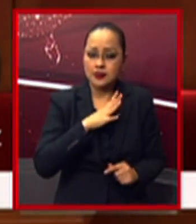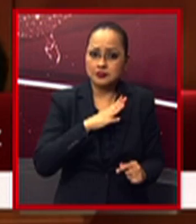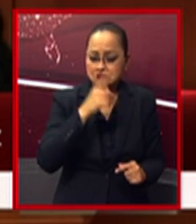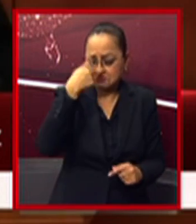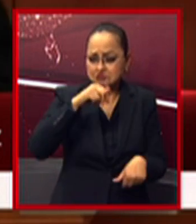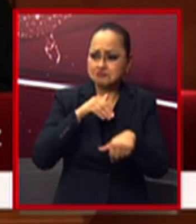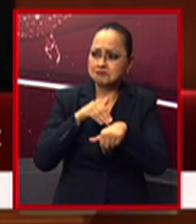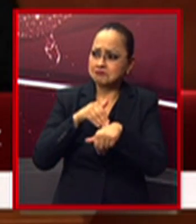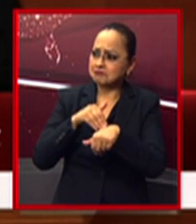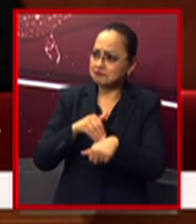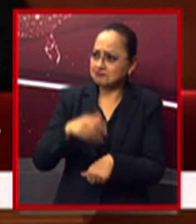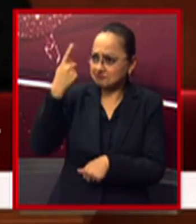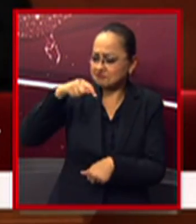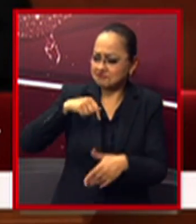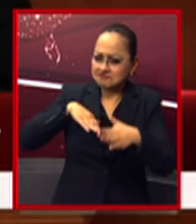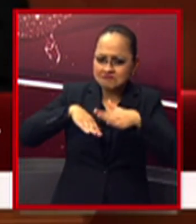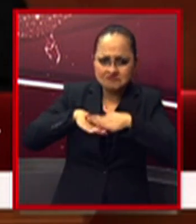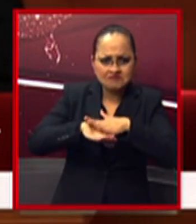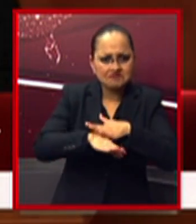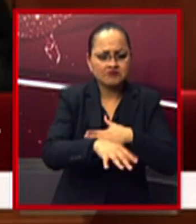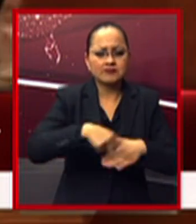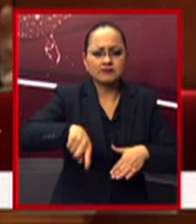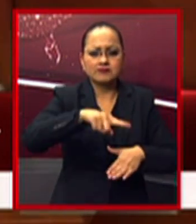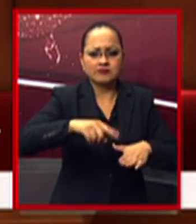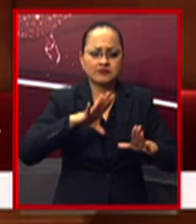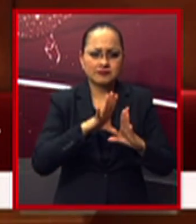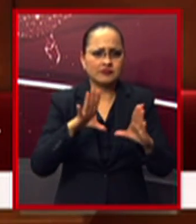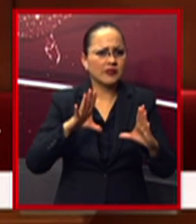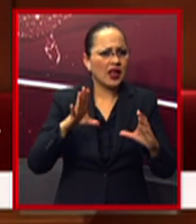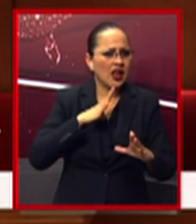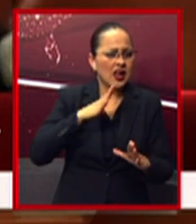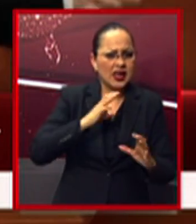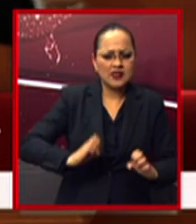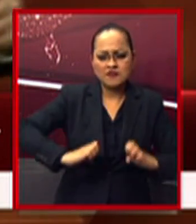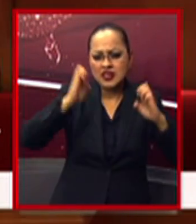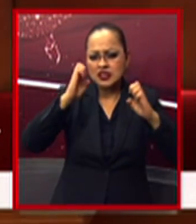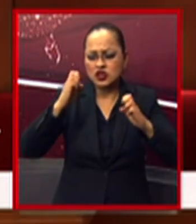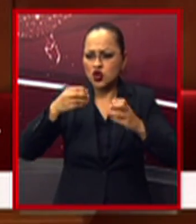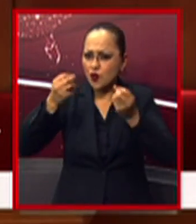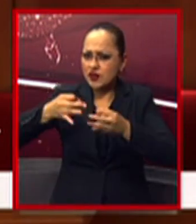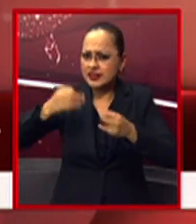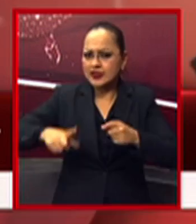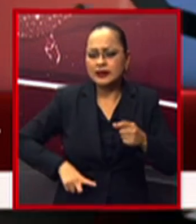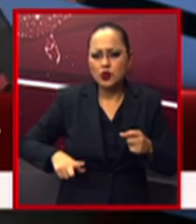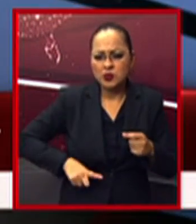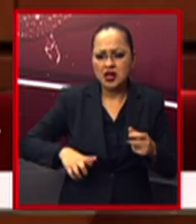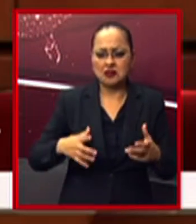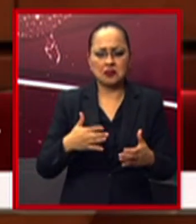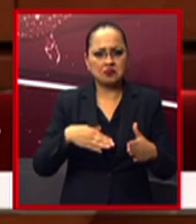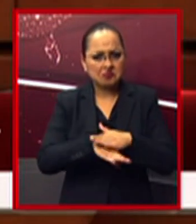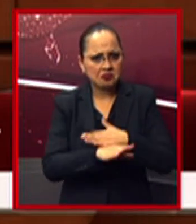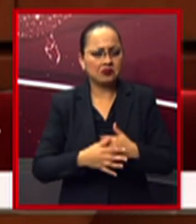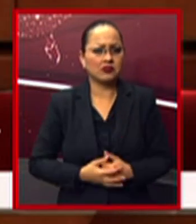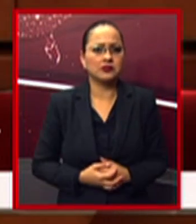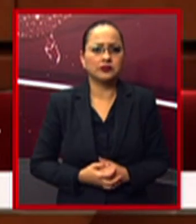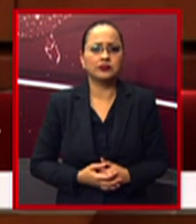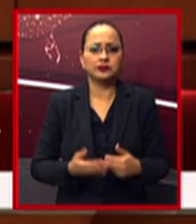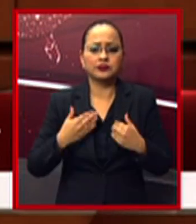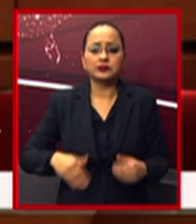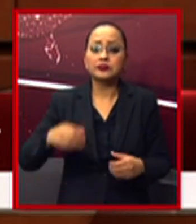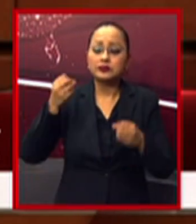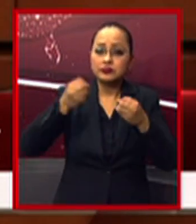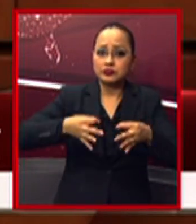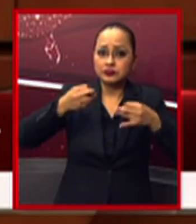dispuesto a entrar en los edificios, en las oficinas públicas. Ya la propia